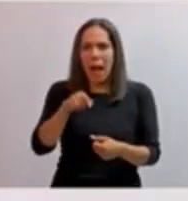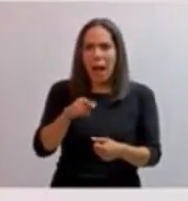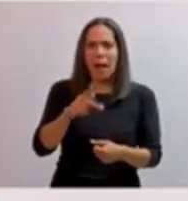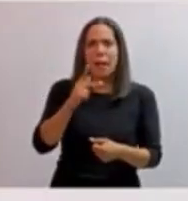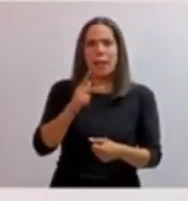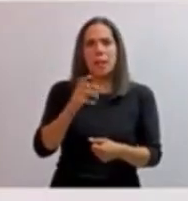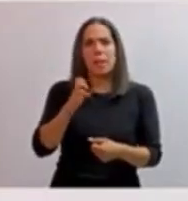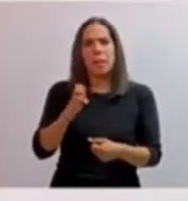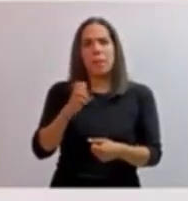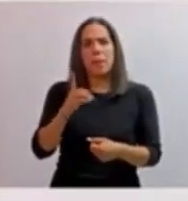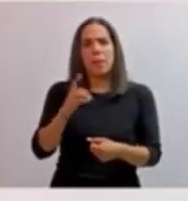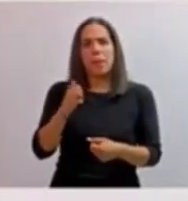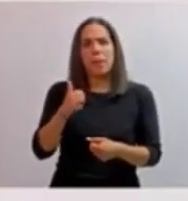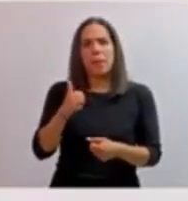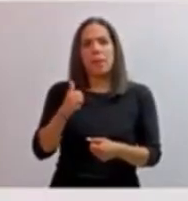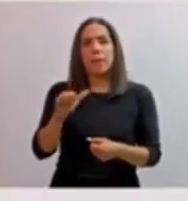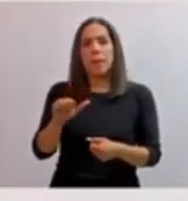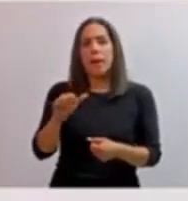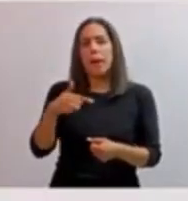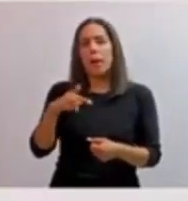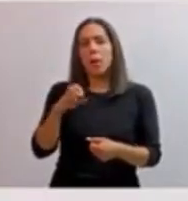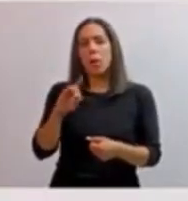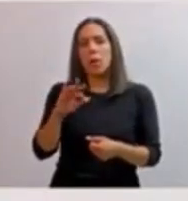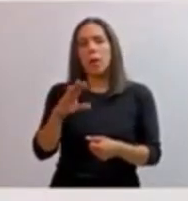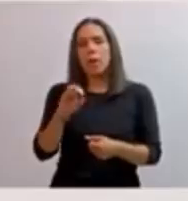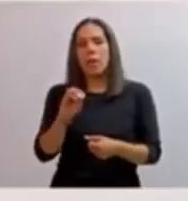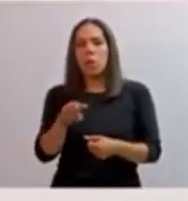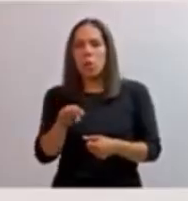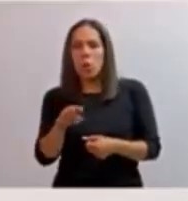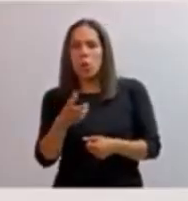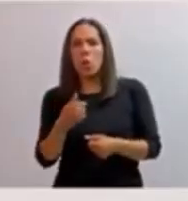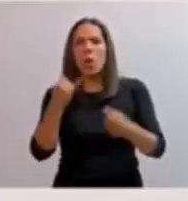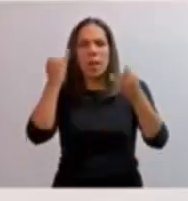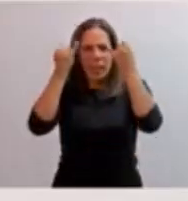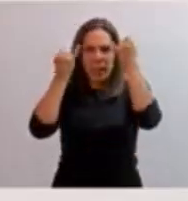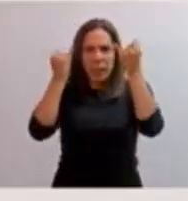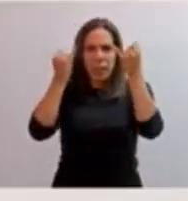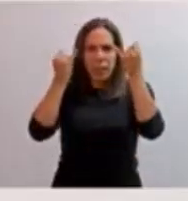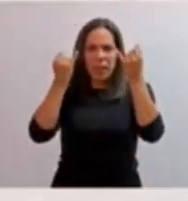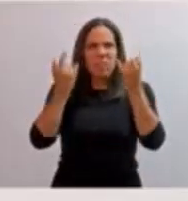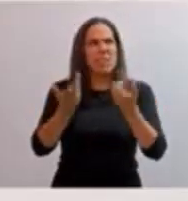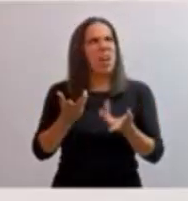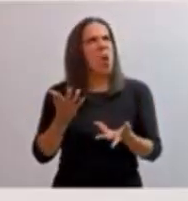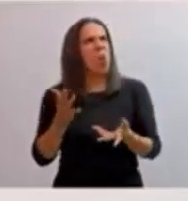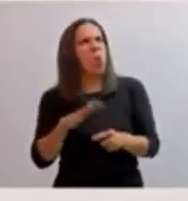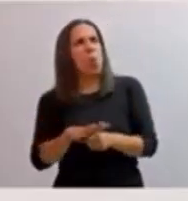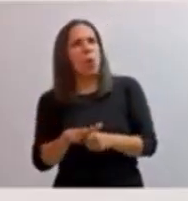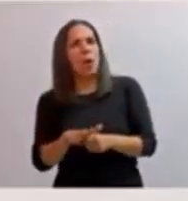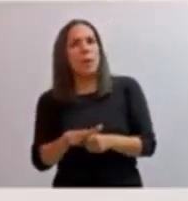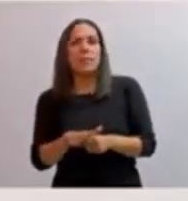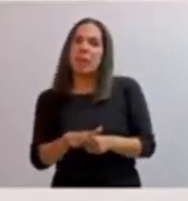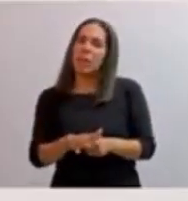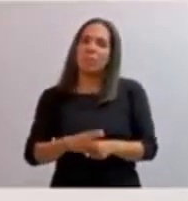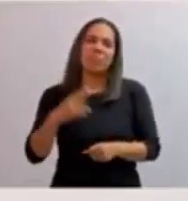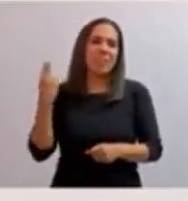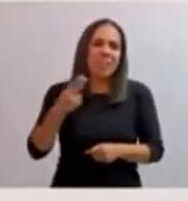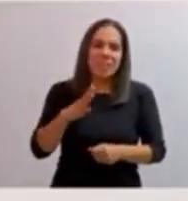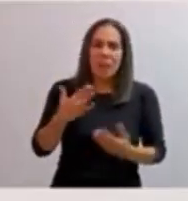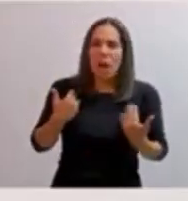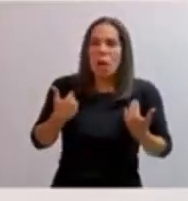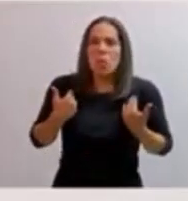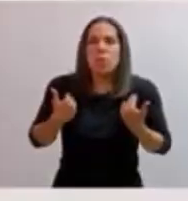pedagógico, y pues esto tenía mucho que ver con esa apropiación que se requería de esta propuesta. Para ello